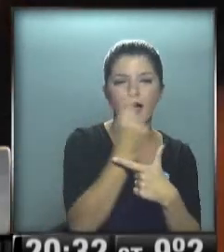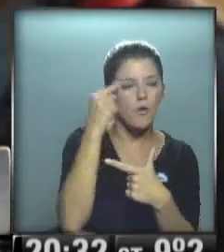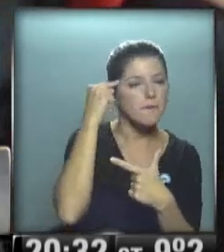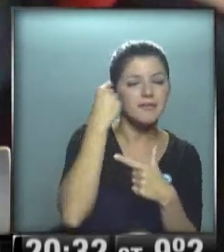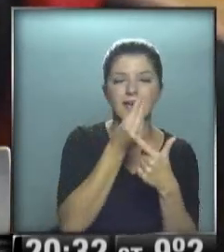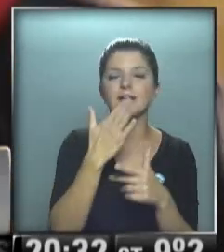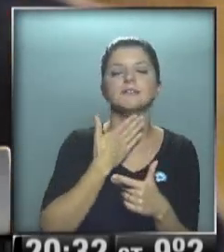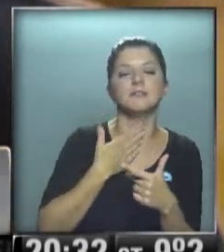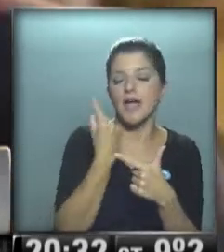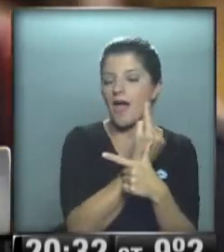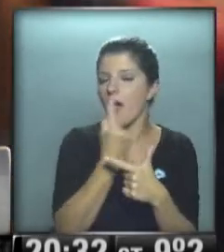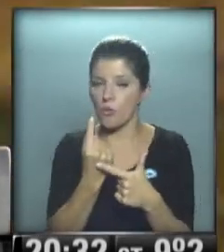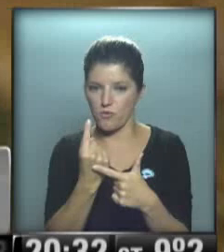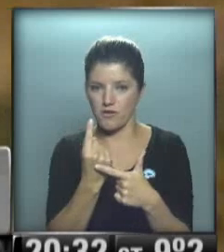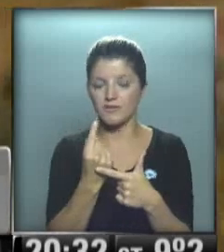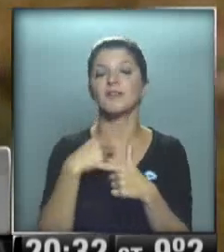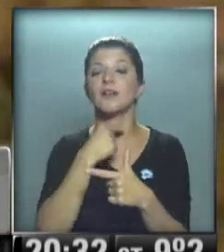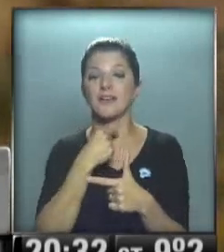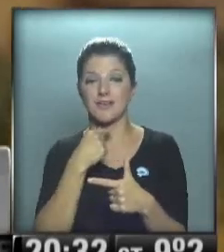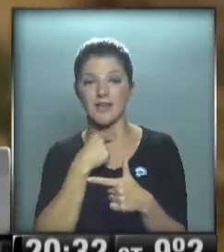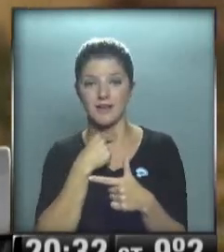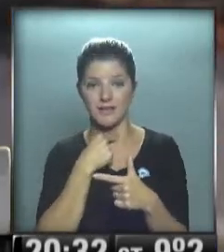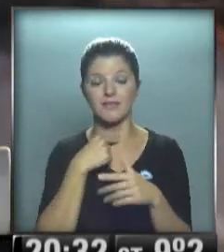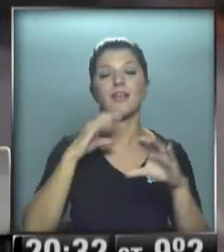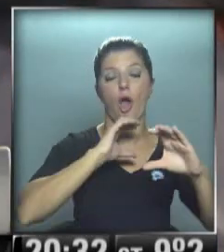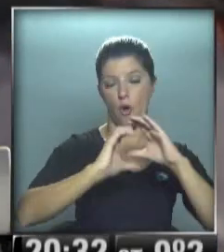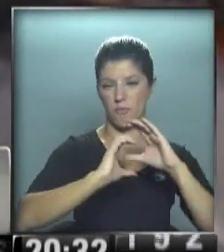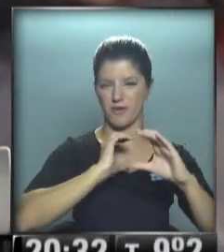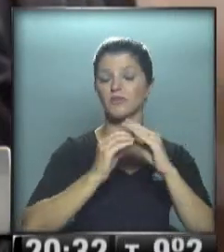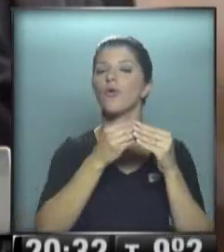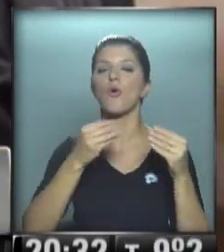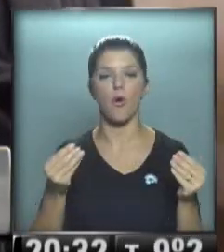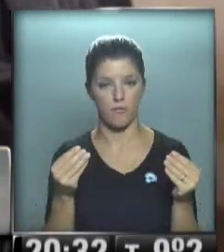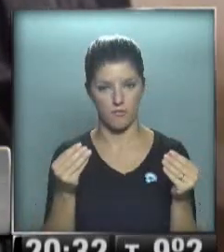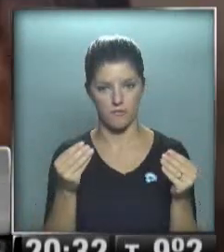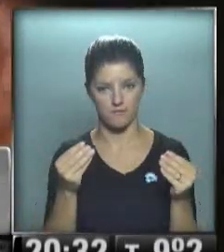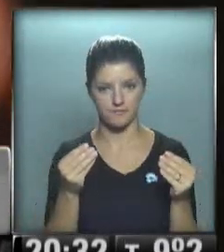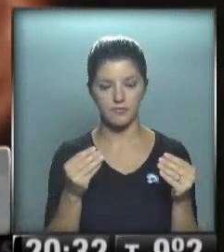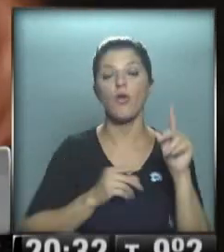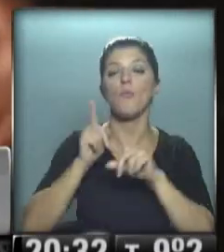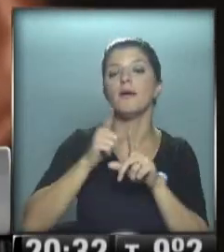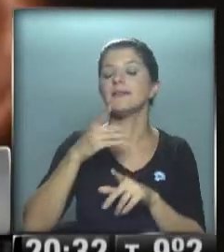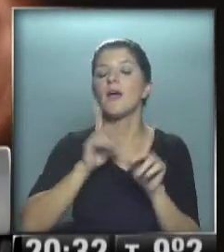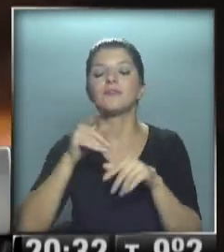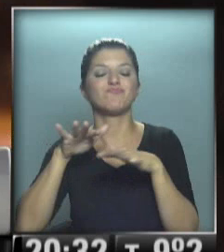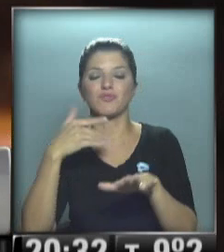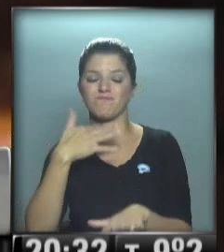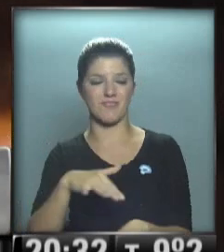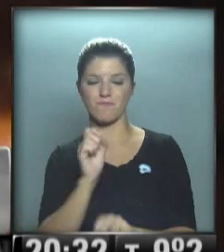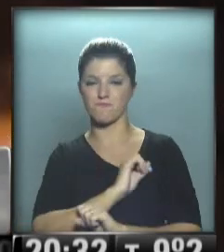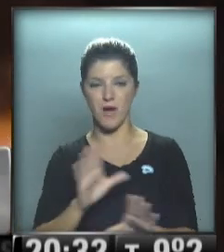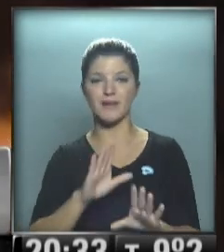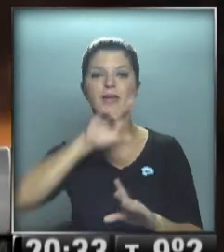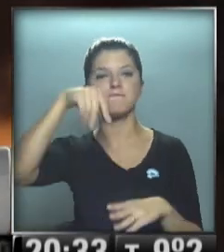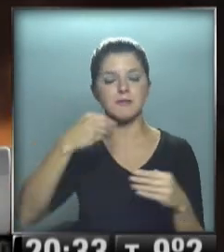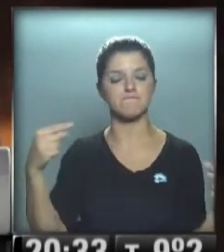deseos propios qué es lo que pasa con las vueltas de tuerca de la comunicación no eh cómo a veces mal entendemos algunas situaciones y aparece allí